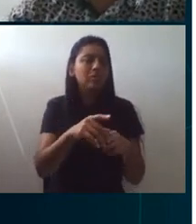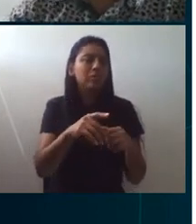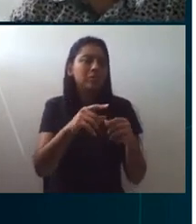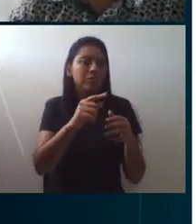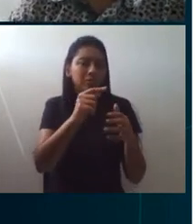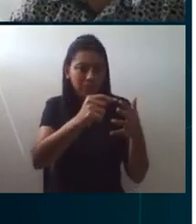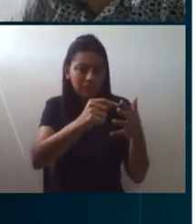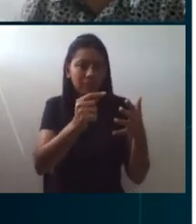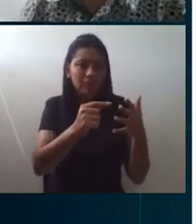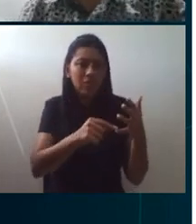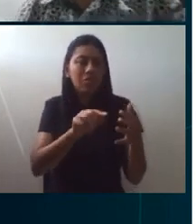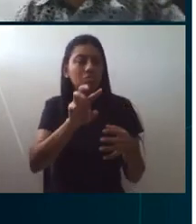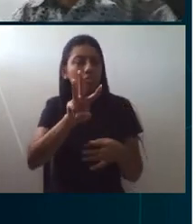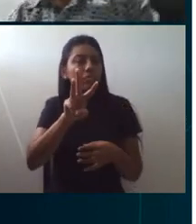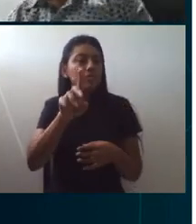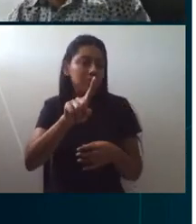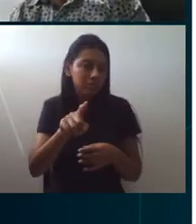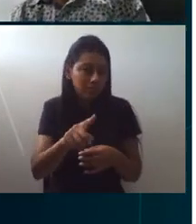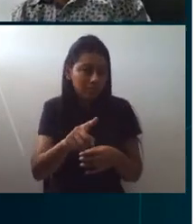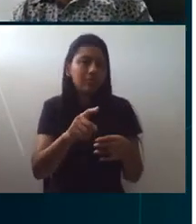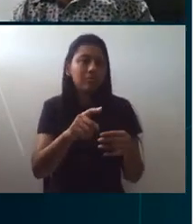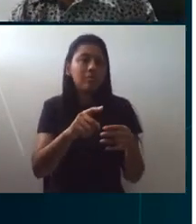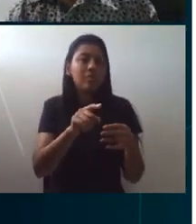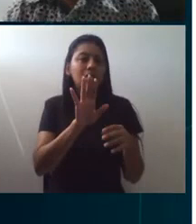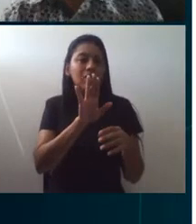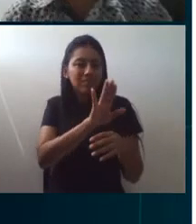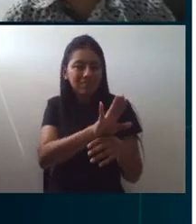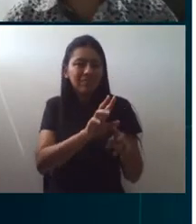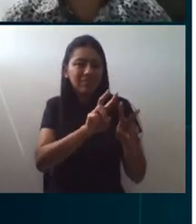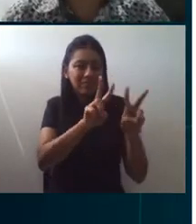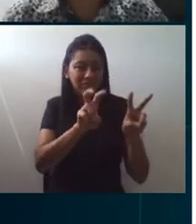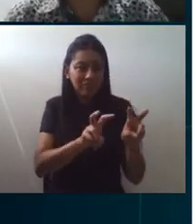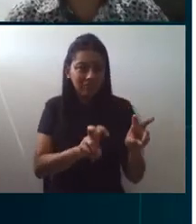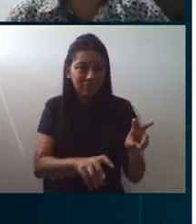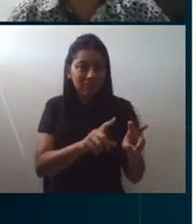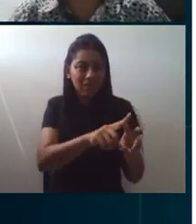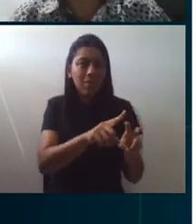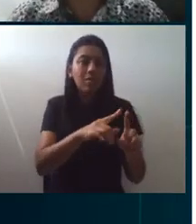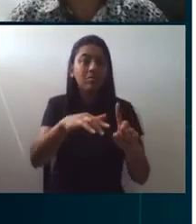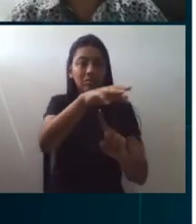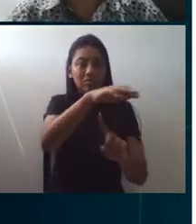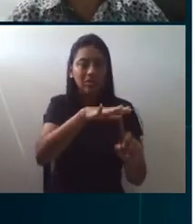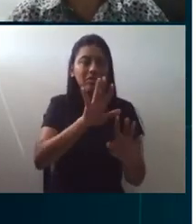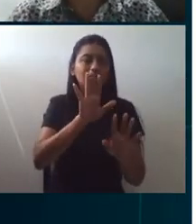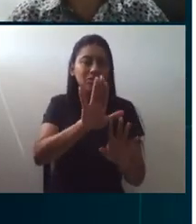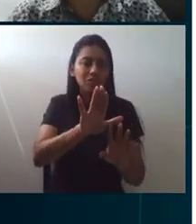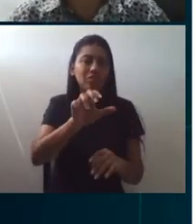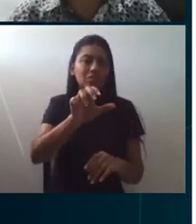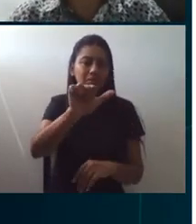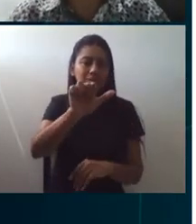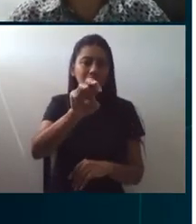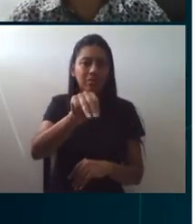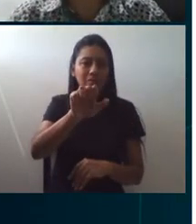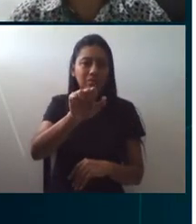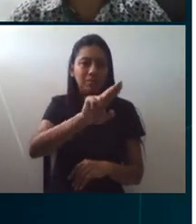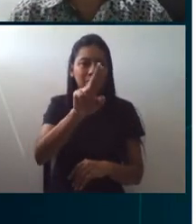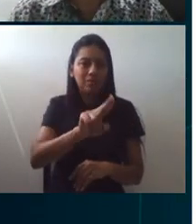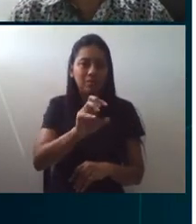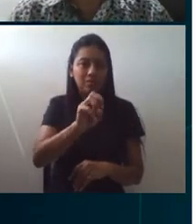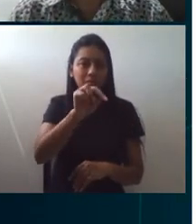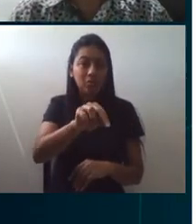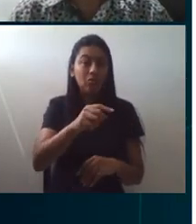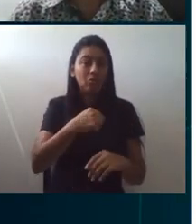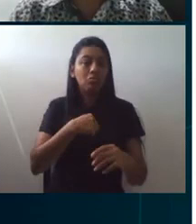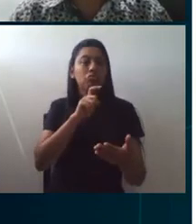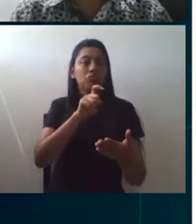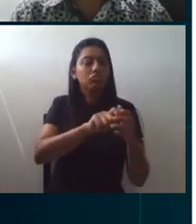en AWS, en términos de lo que es las plataformas de Amazon. O sea, dónde poder codificar, dónde poder hacer análisis